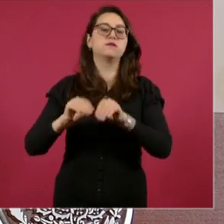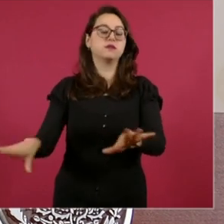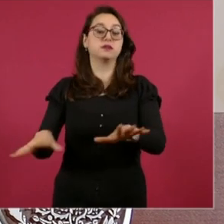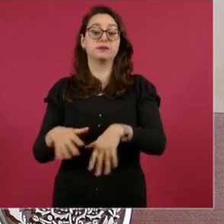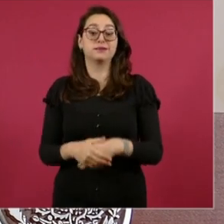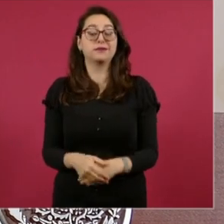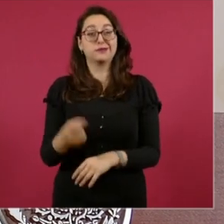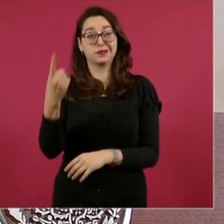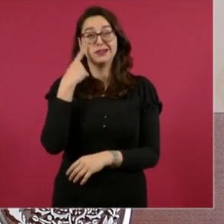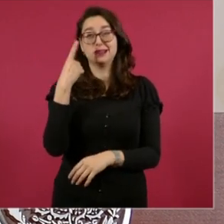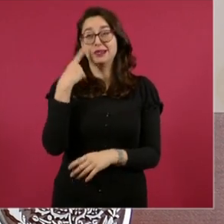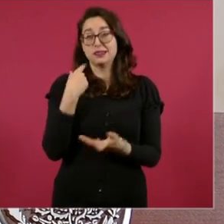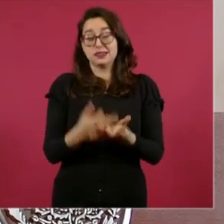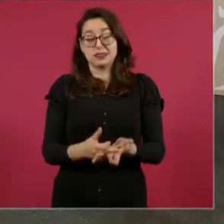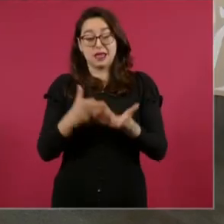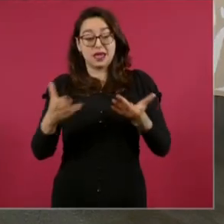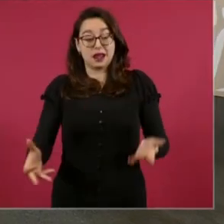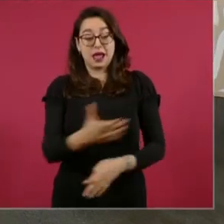a poner riego